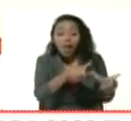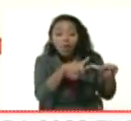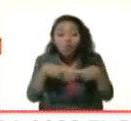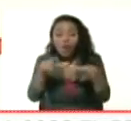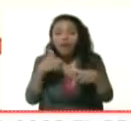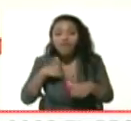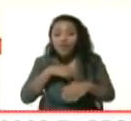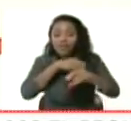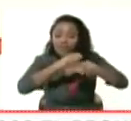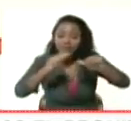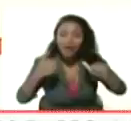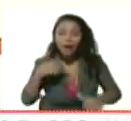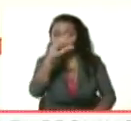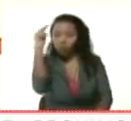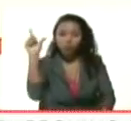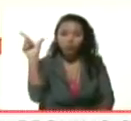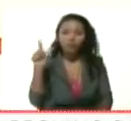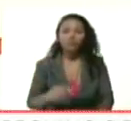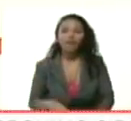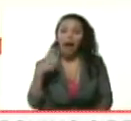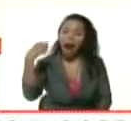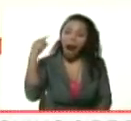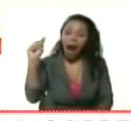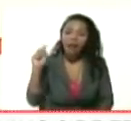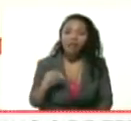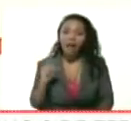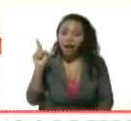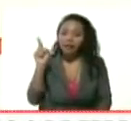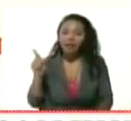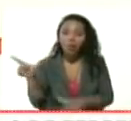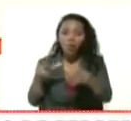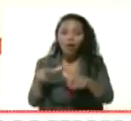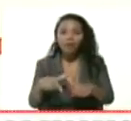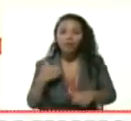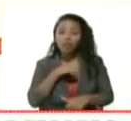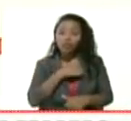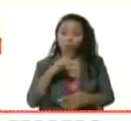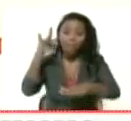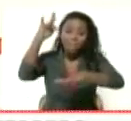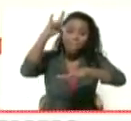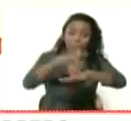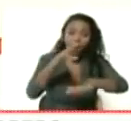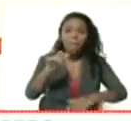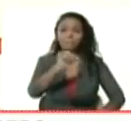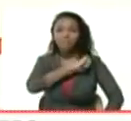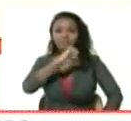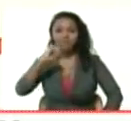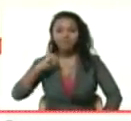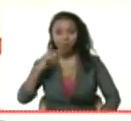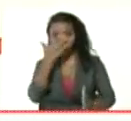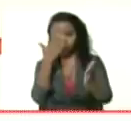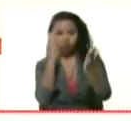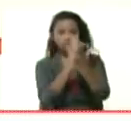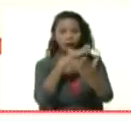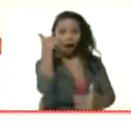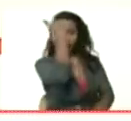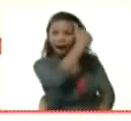nuestra patria. El Partido Socialista Unido de Venezuela está ahí, en ese sitio. Y hemos tocado personalmente, cara a